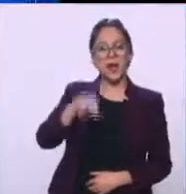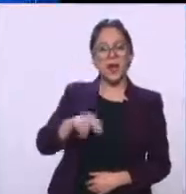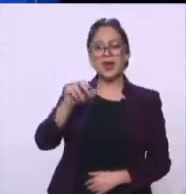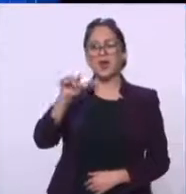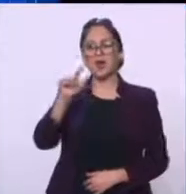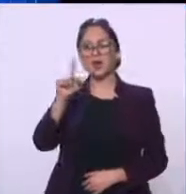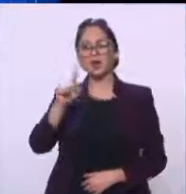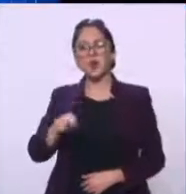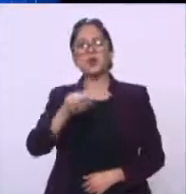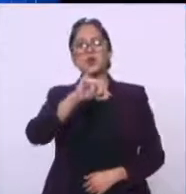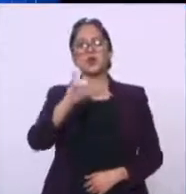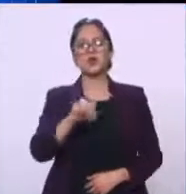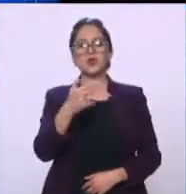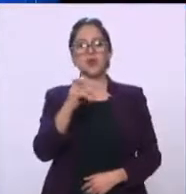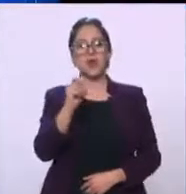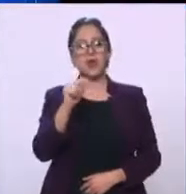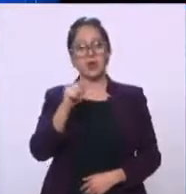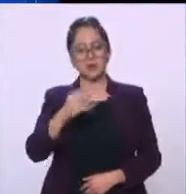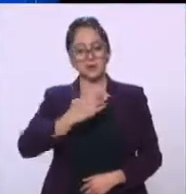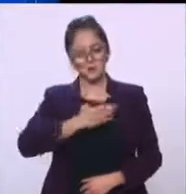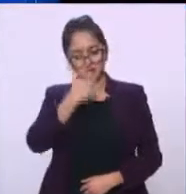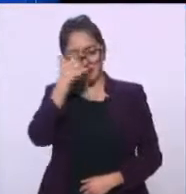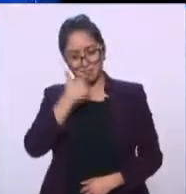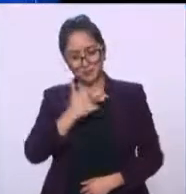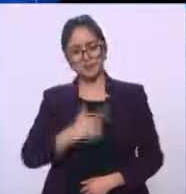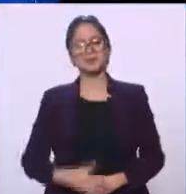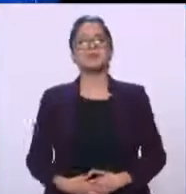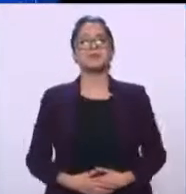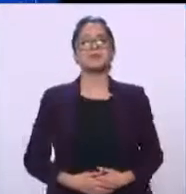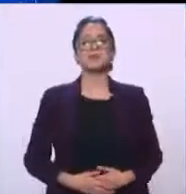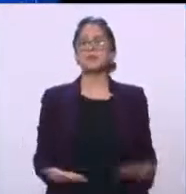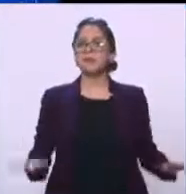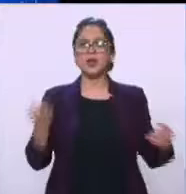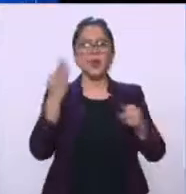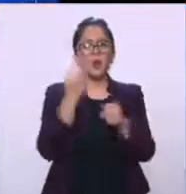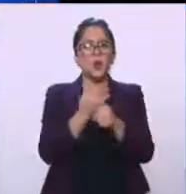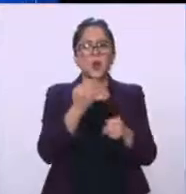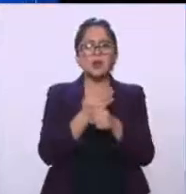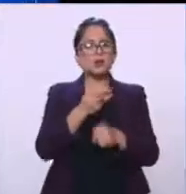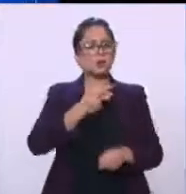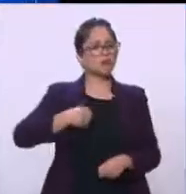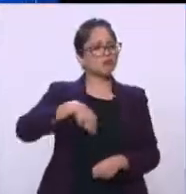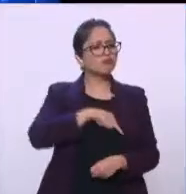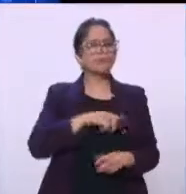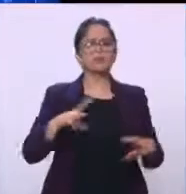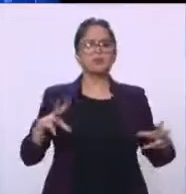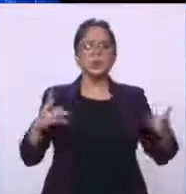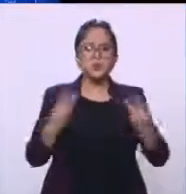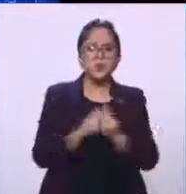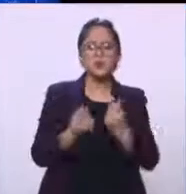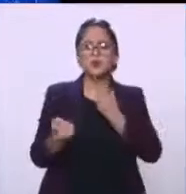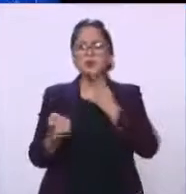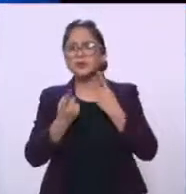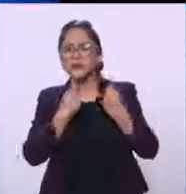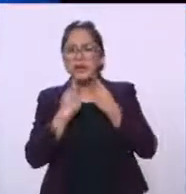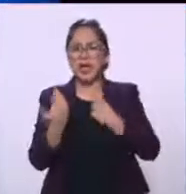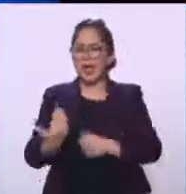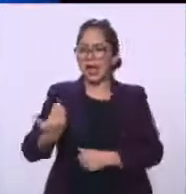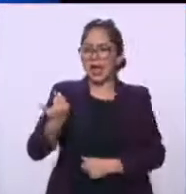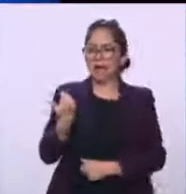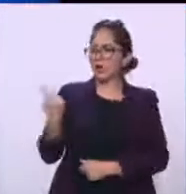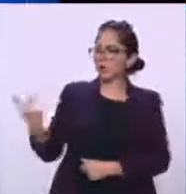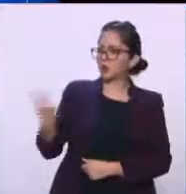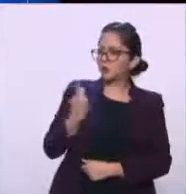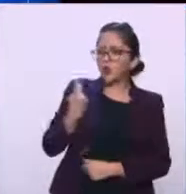gusto. Aquí, Marta, todo muy bien. Entramos en una discusión que antes de iniciar este espacio teníamos Azul y yo, y a la cual los invitamos